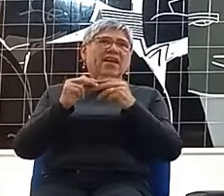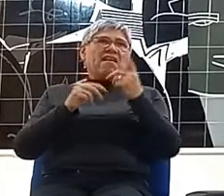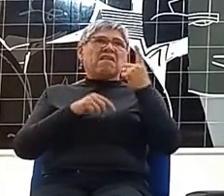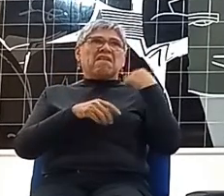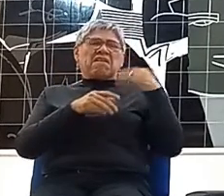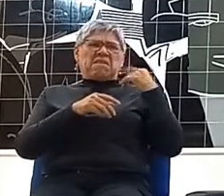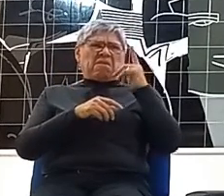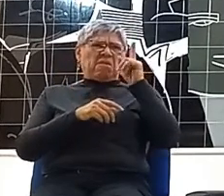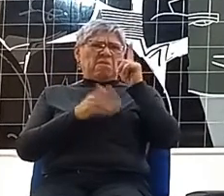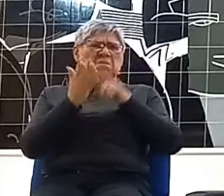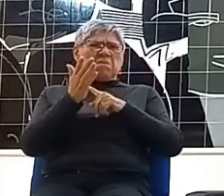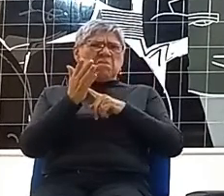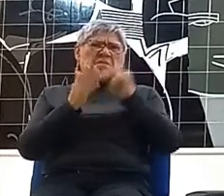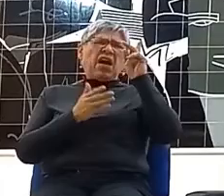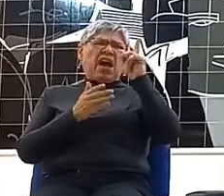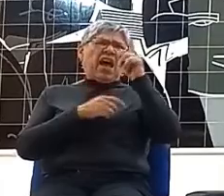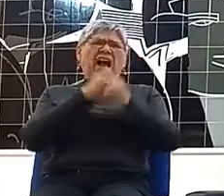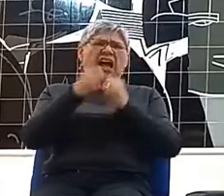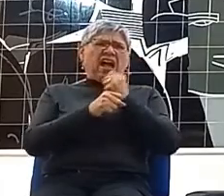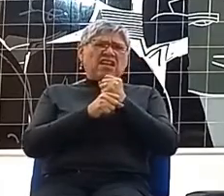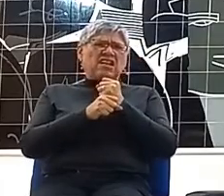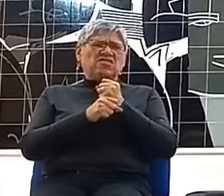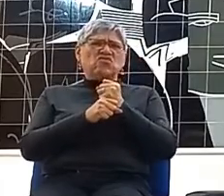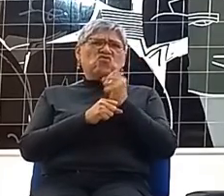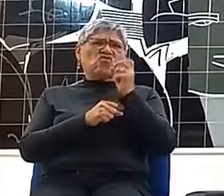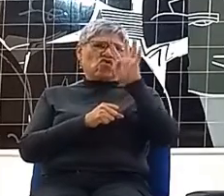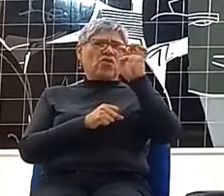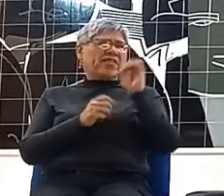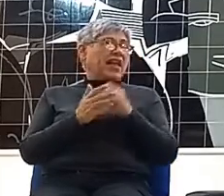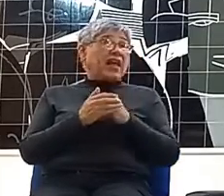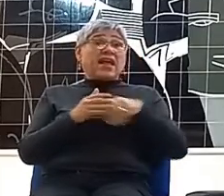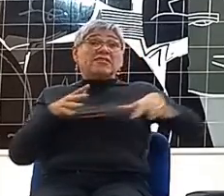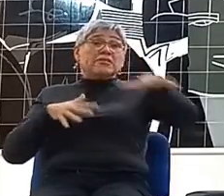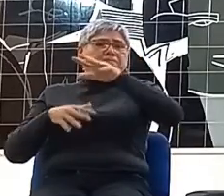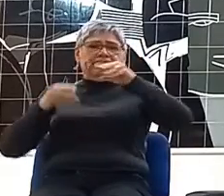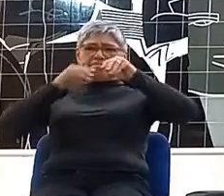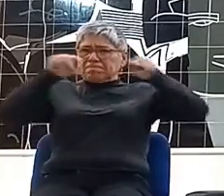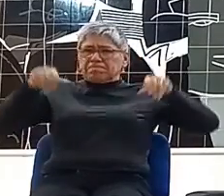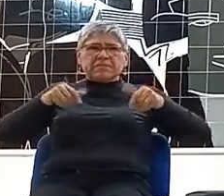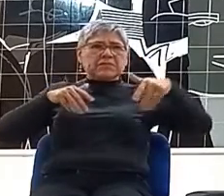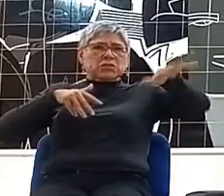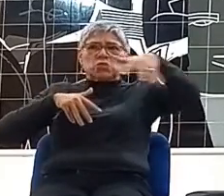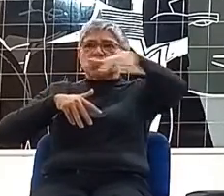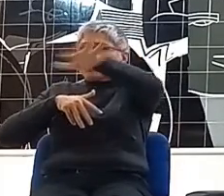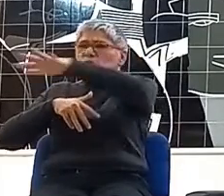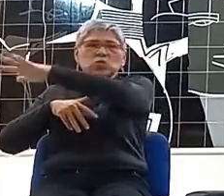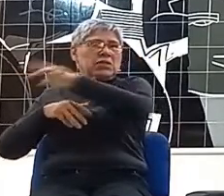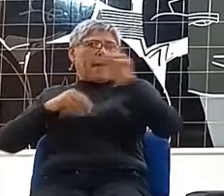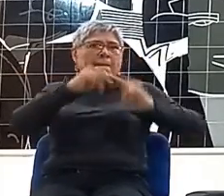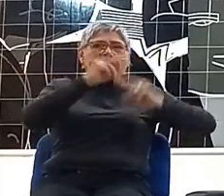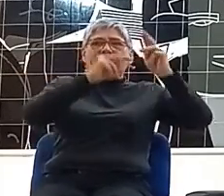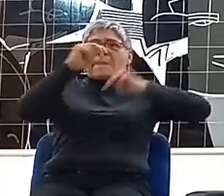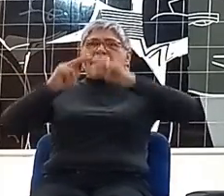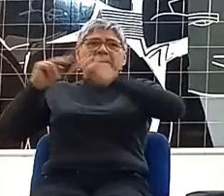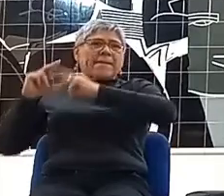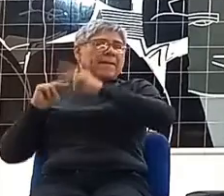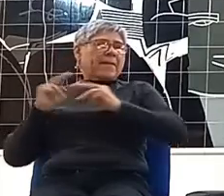los años 90. Y había muchos lotes libres que se estaban